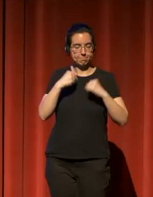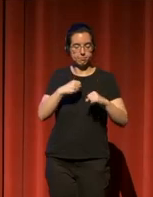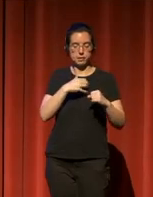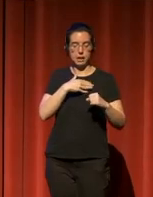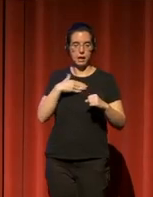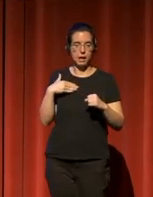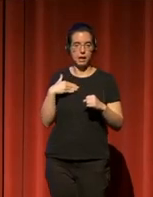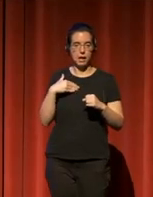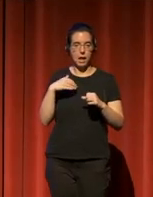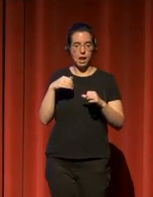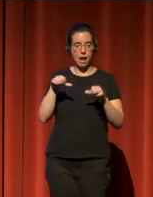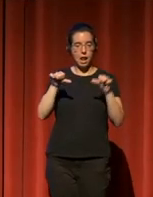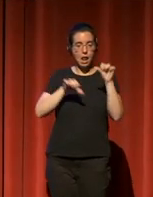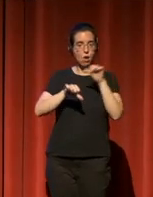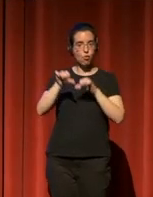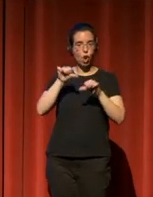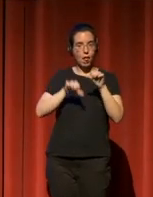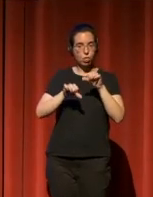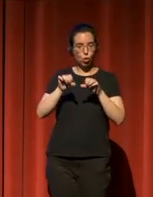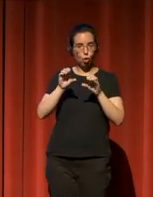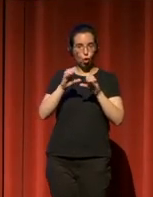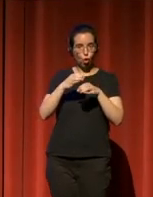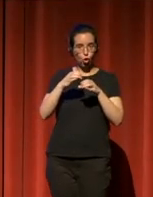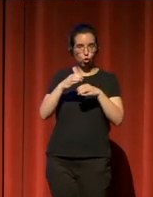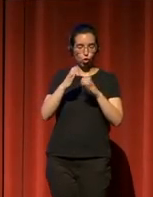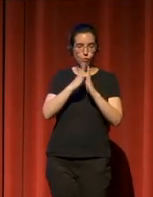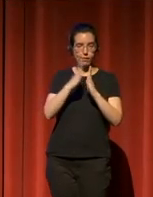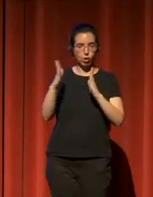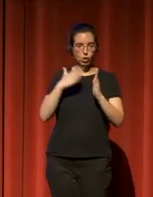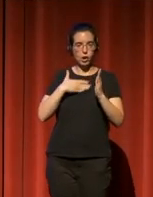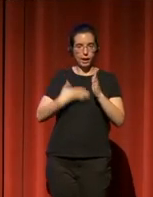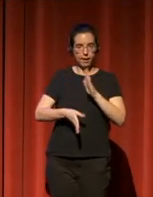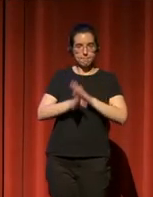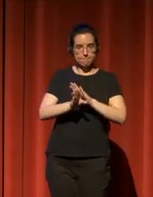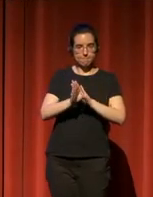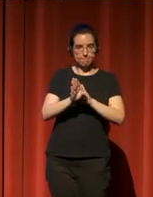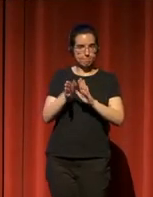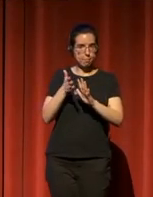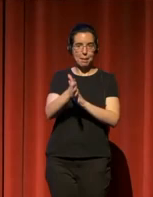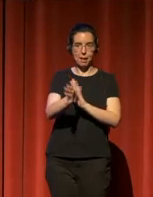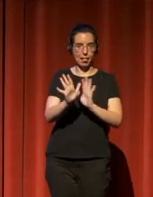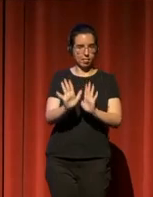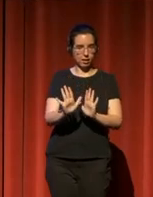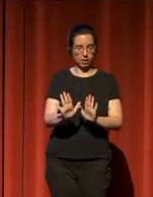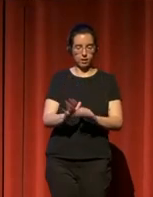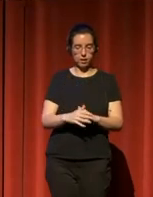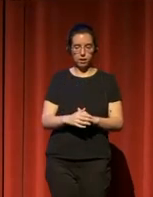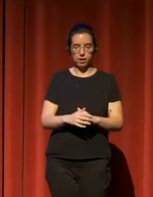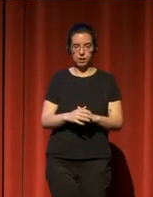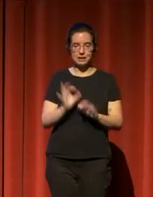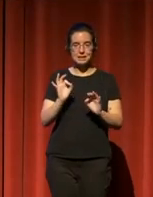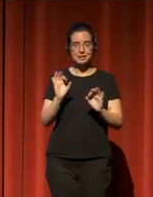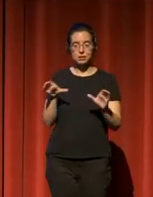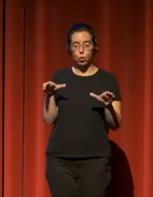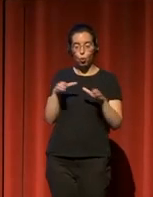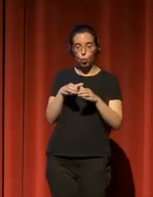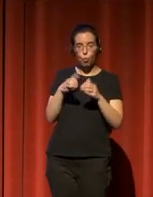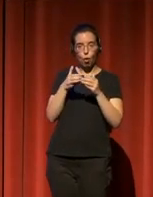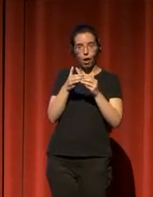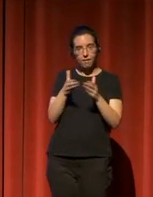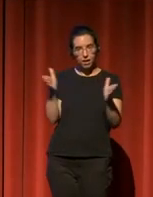a los laboratorios eh los laboratorios bibliotecarios no eh sobre todo a través de los grupos abiertos